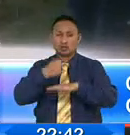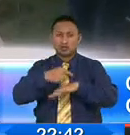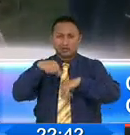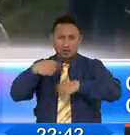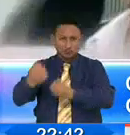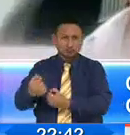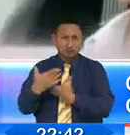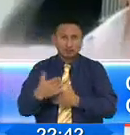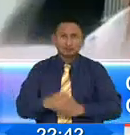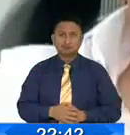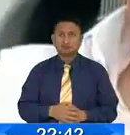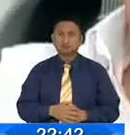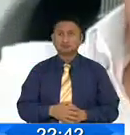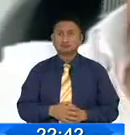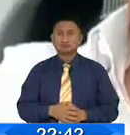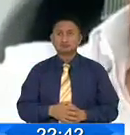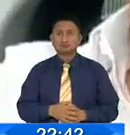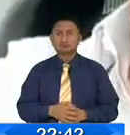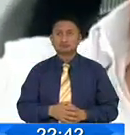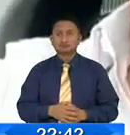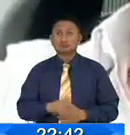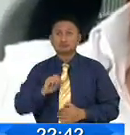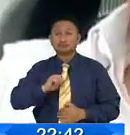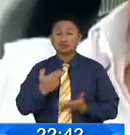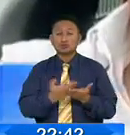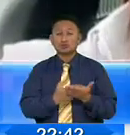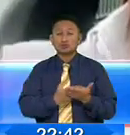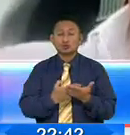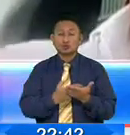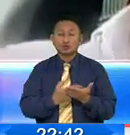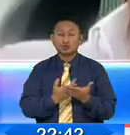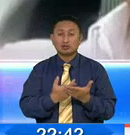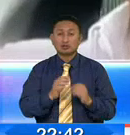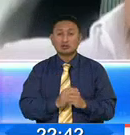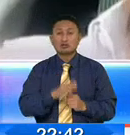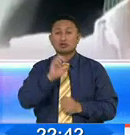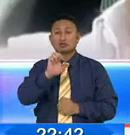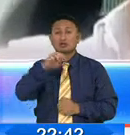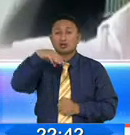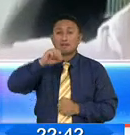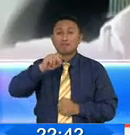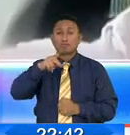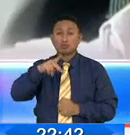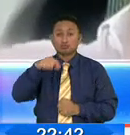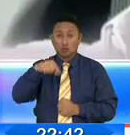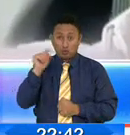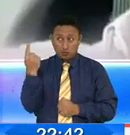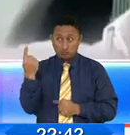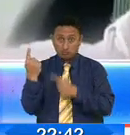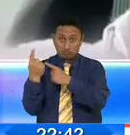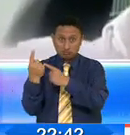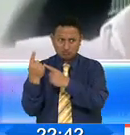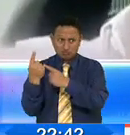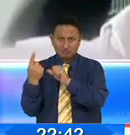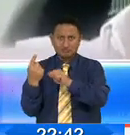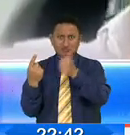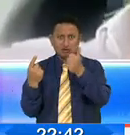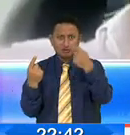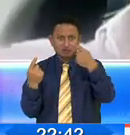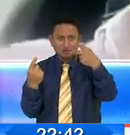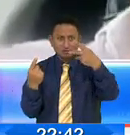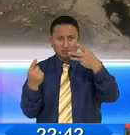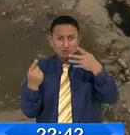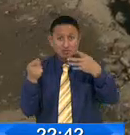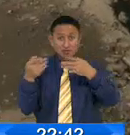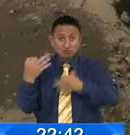cuentas. Que se haga una sesión extraordinaria del directorio del MOP, porque no solamente es este caso. Hay muchos casos que la EMOF tiene que